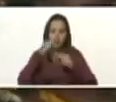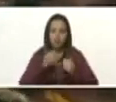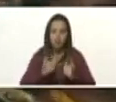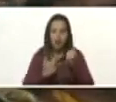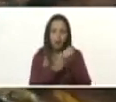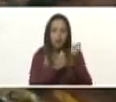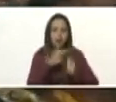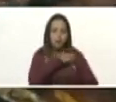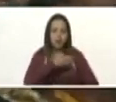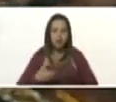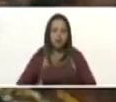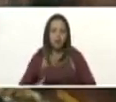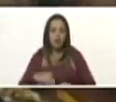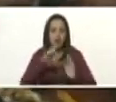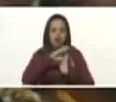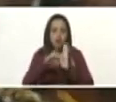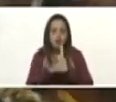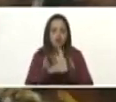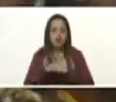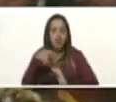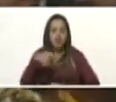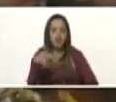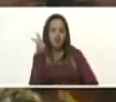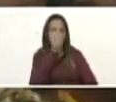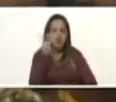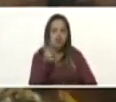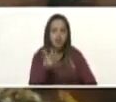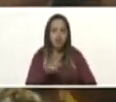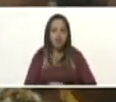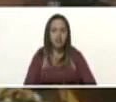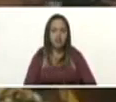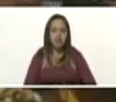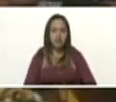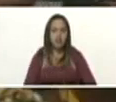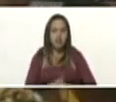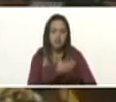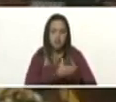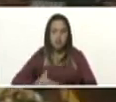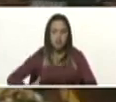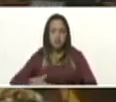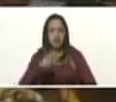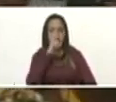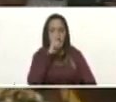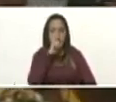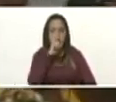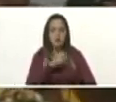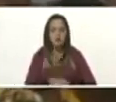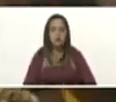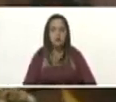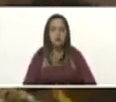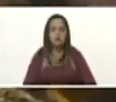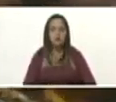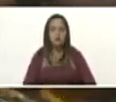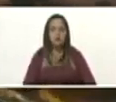apoyo al presidente constitucional de la República Bolivariana de Venezuela, Nicolás Maduro Moros.